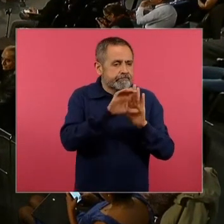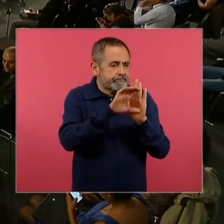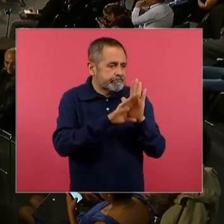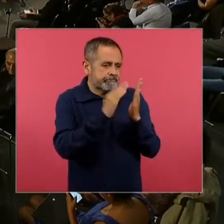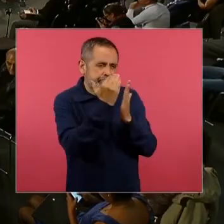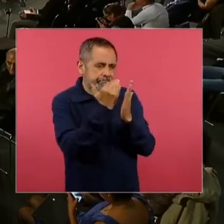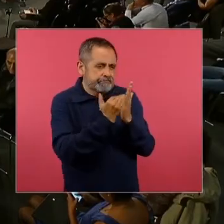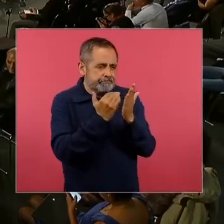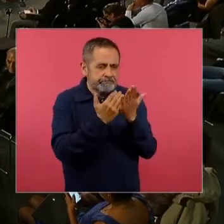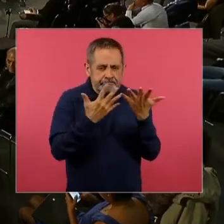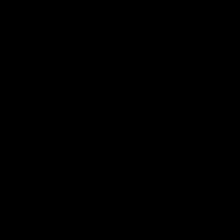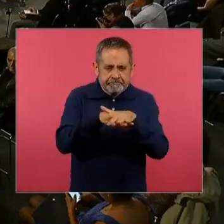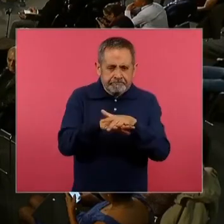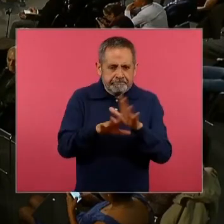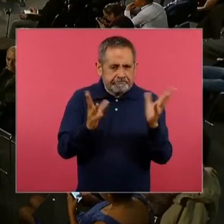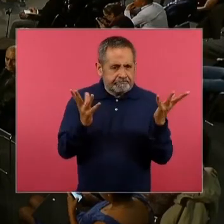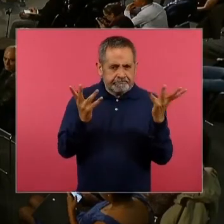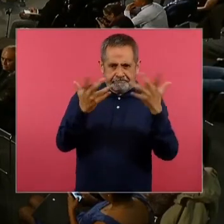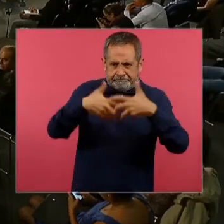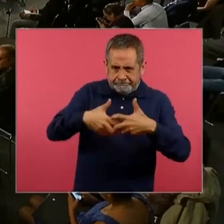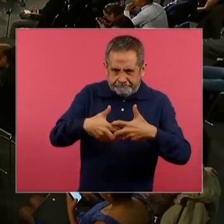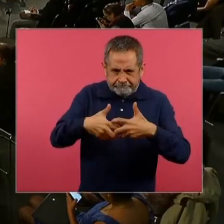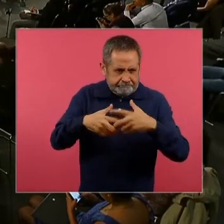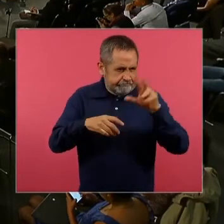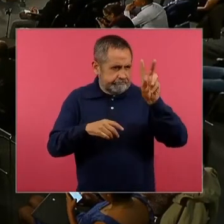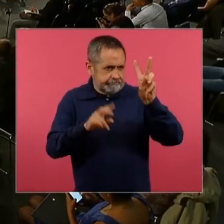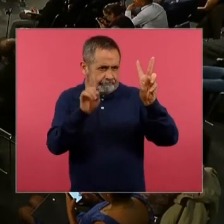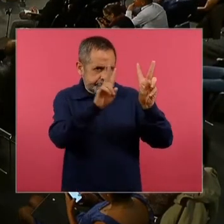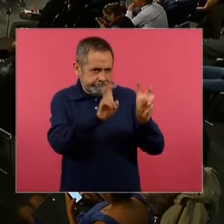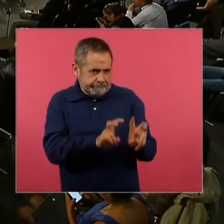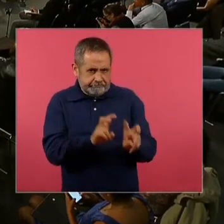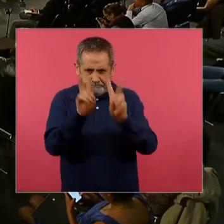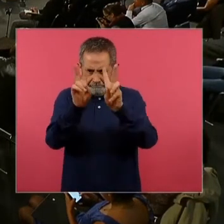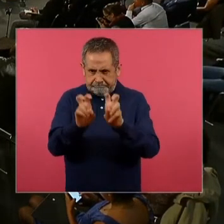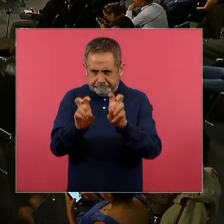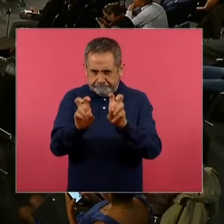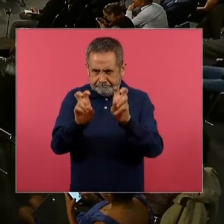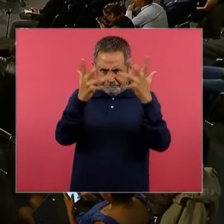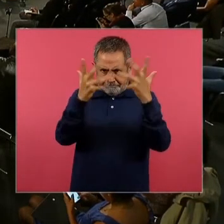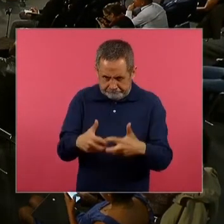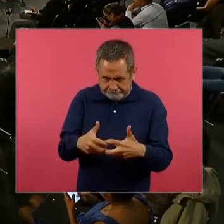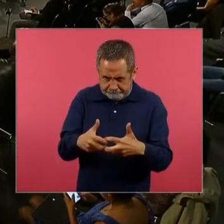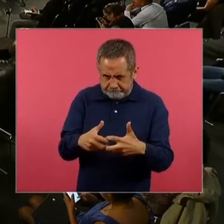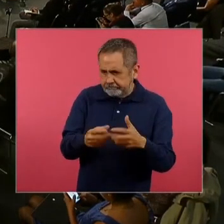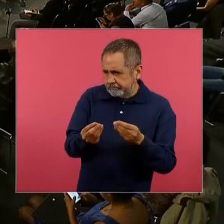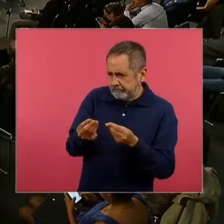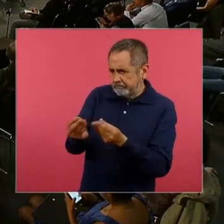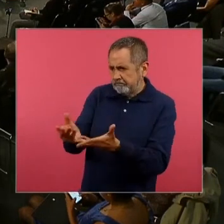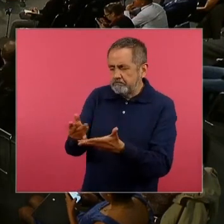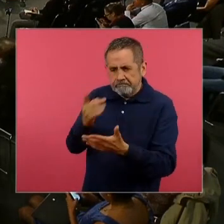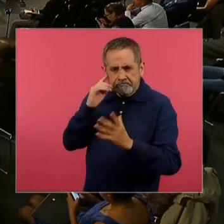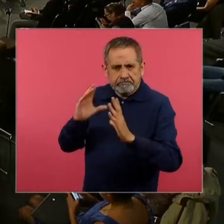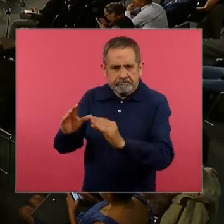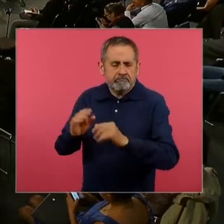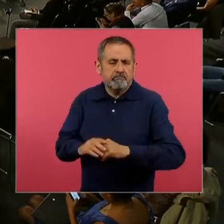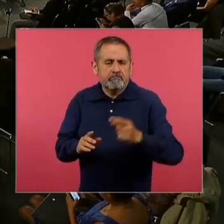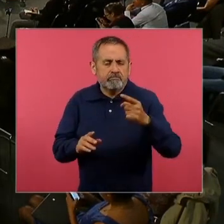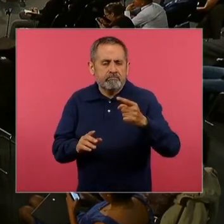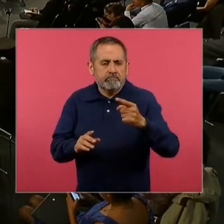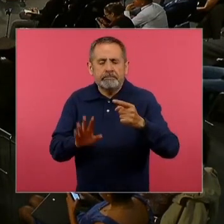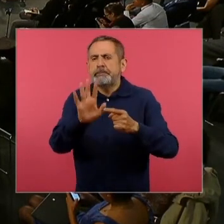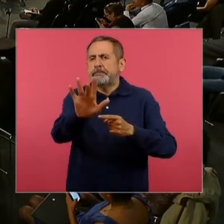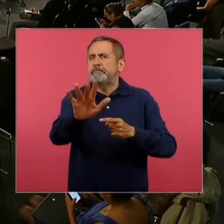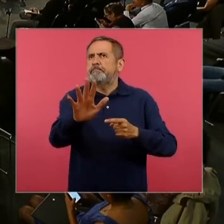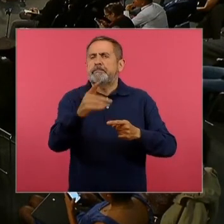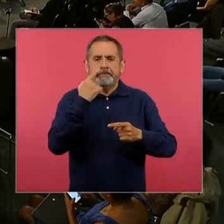campos formativos y en los ejes articuladores, pero que, adelantándome un poco, perdón, pero